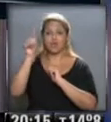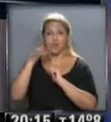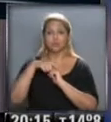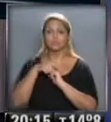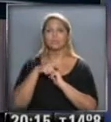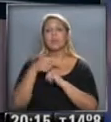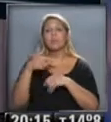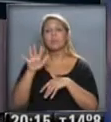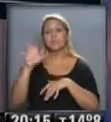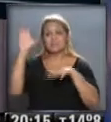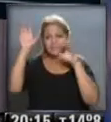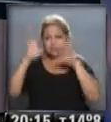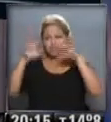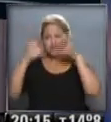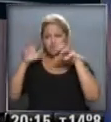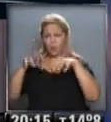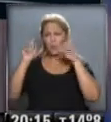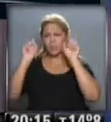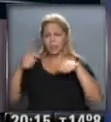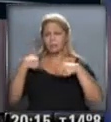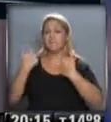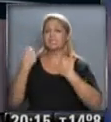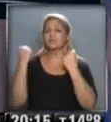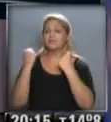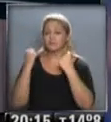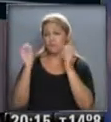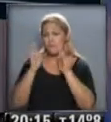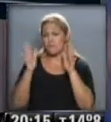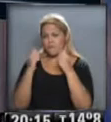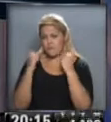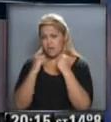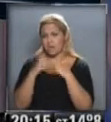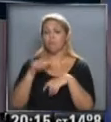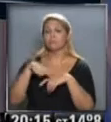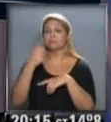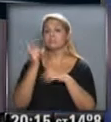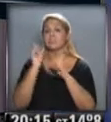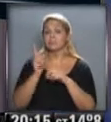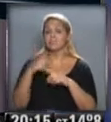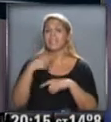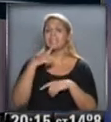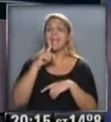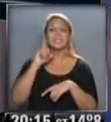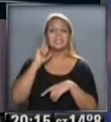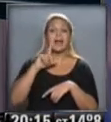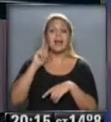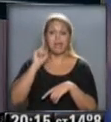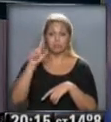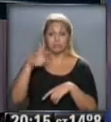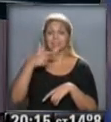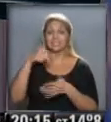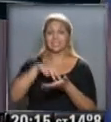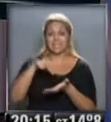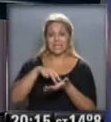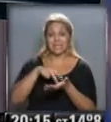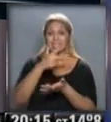argentino, allí la probabilidad de precipitaciones llega al aire frío también al noroeste argentino. Hoy en Tartagal, en el norte de Salta, 34 grados fue la